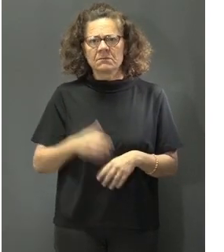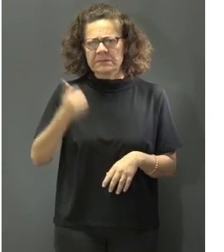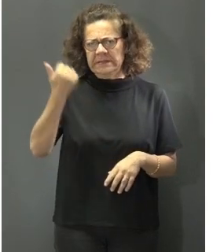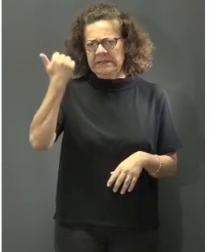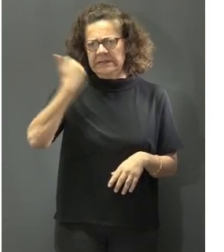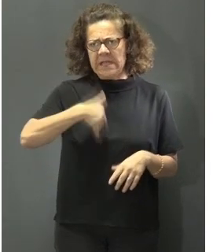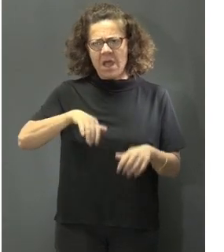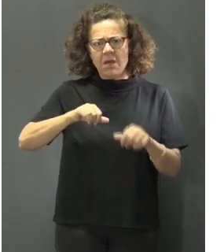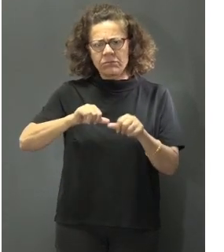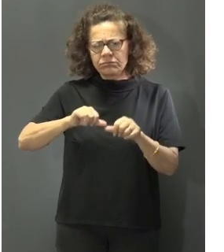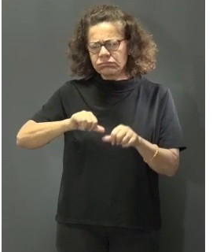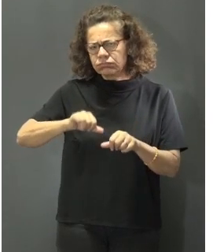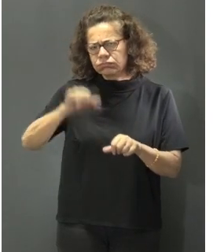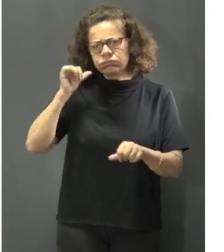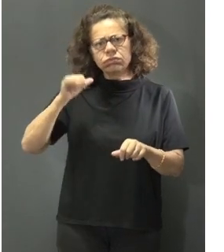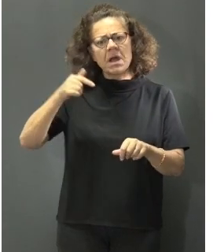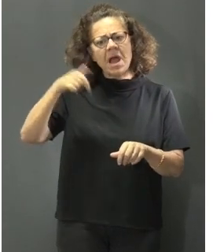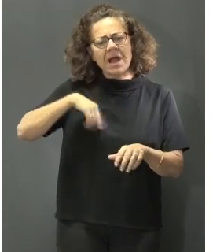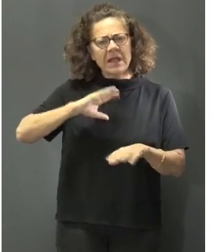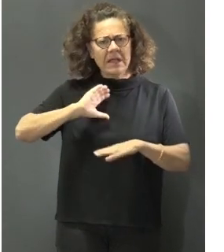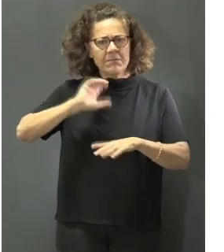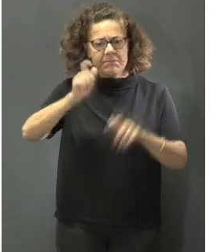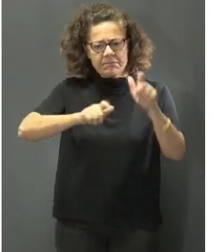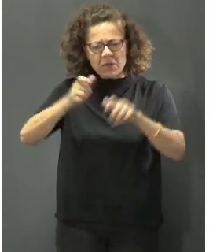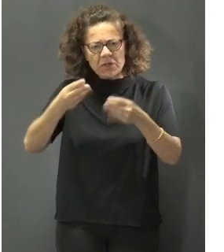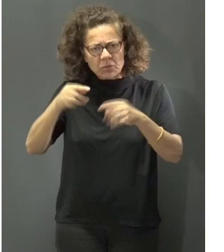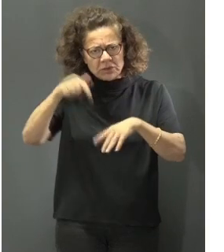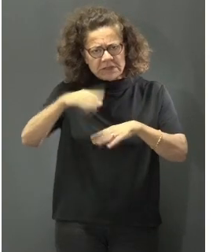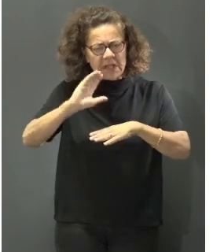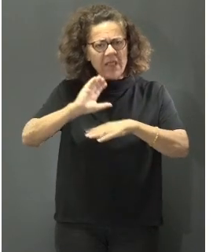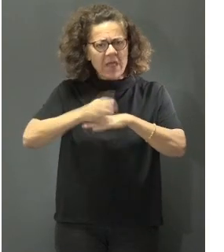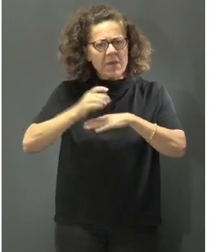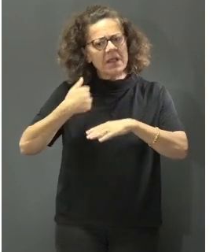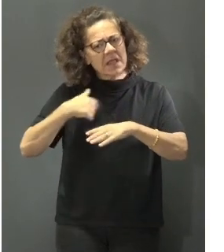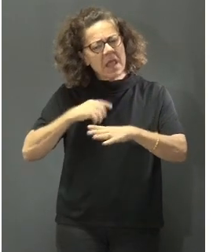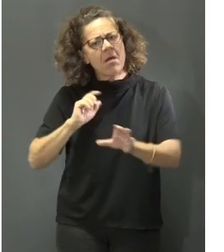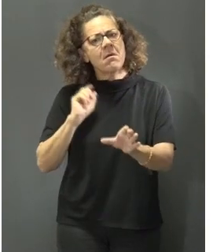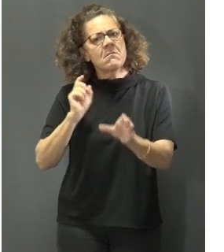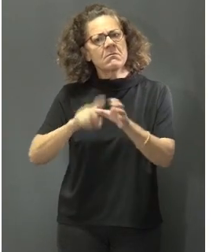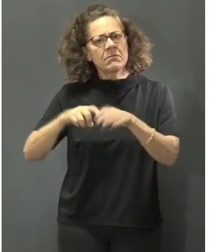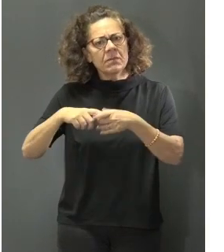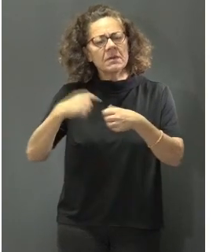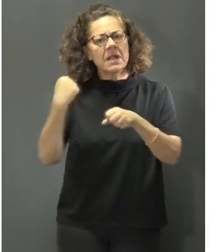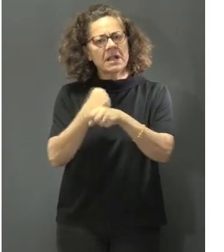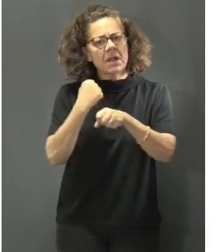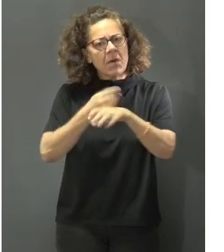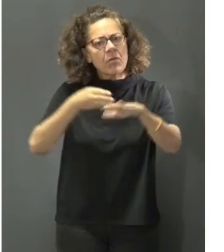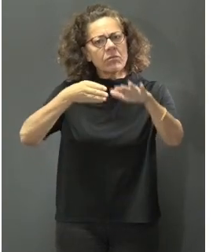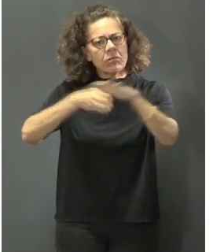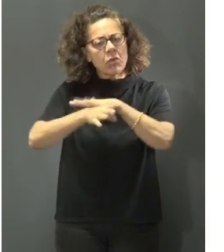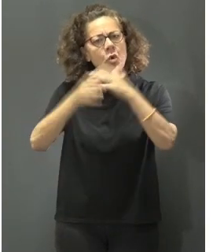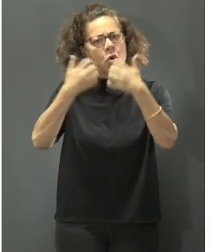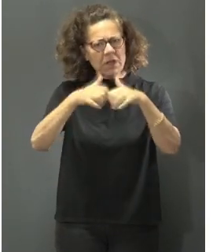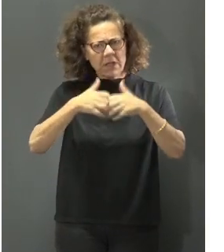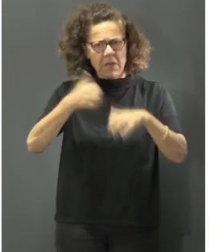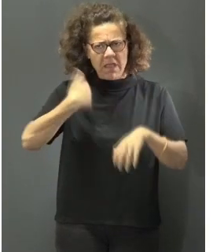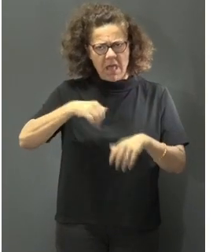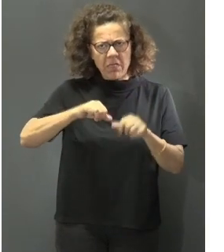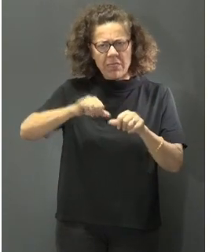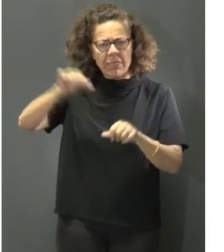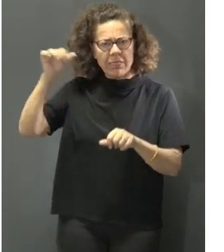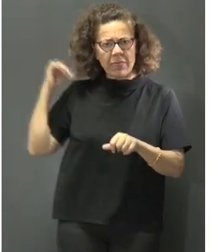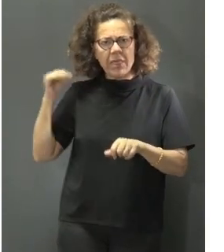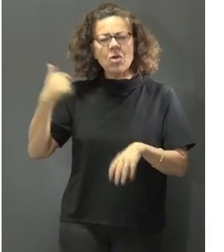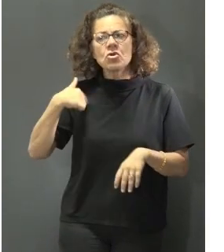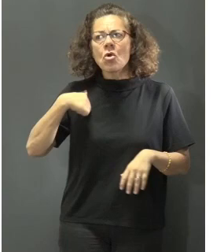llevamos pues, muchas personas de aquí del CEAPAT implicadas en el trabajo en la accesibilidad cognitiva desde hace mucho tiempo.